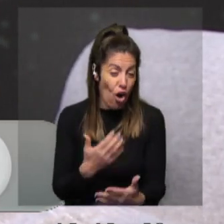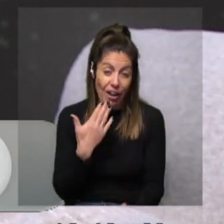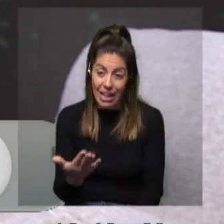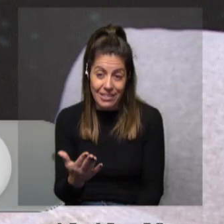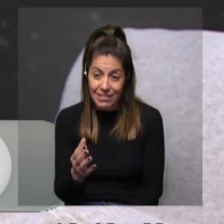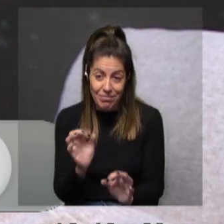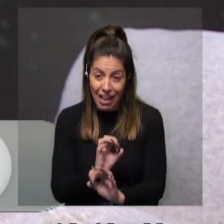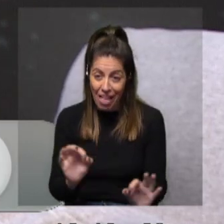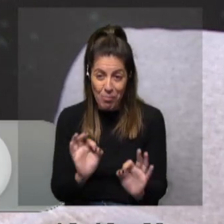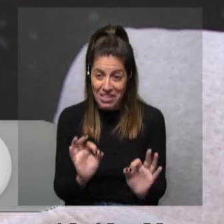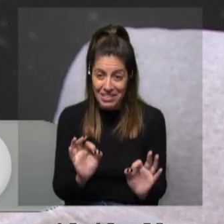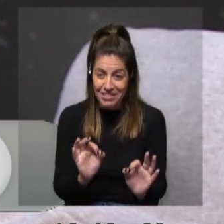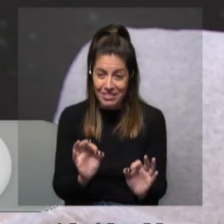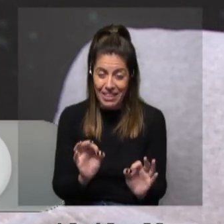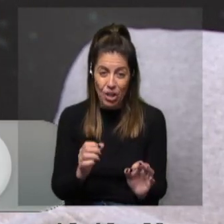más, hasta ahora.